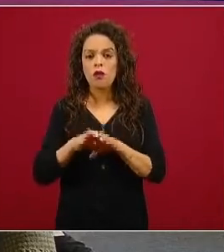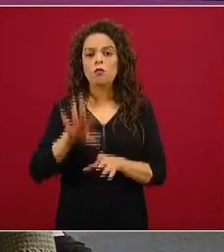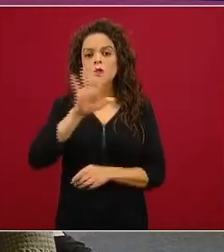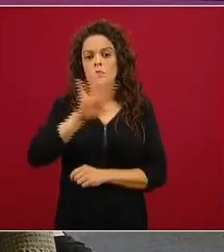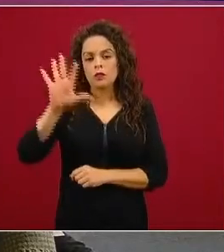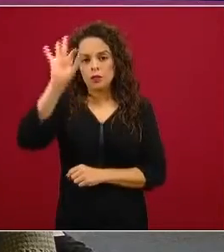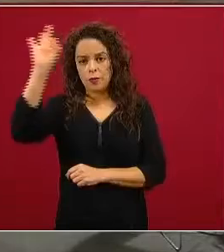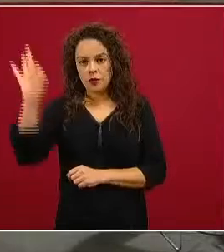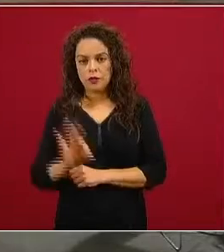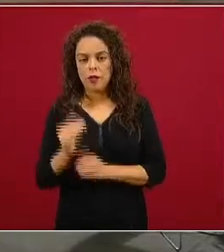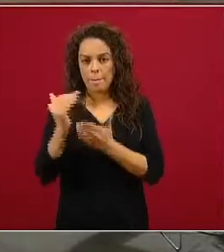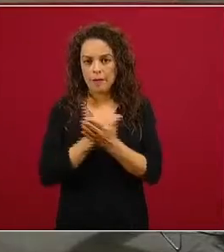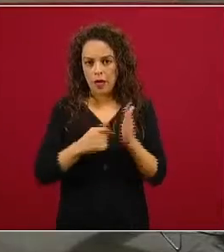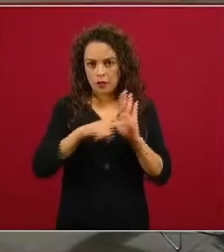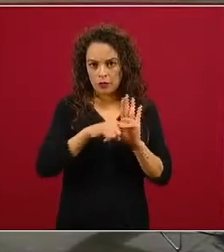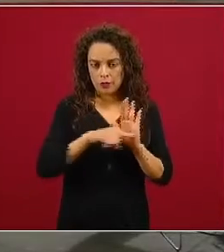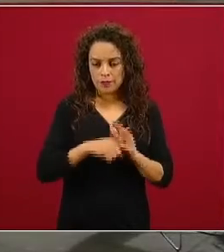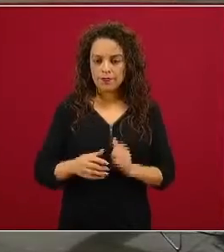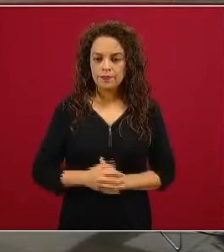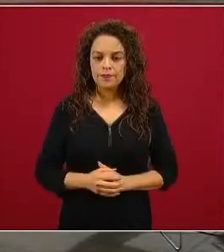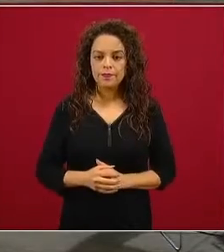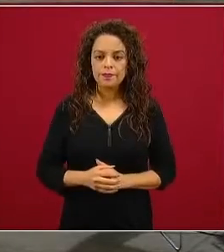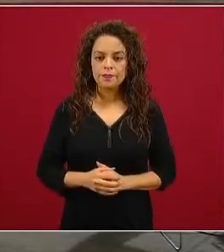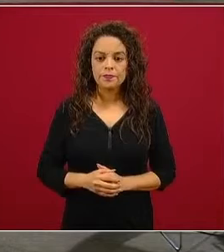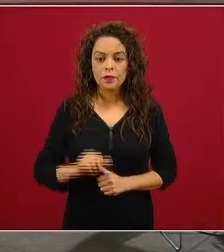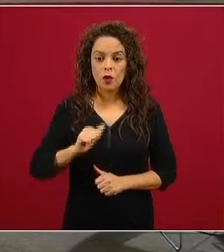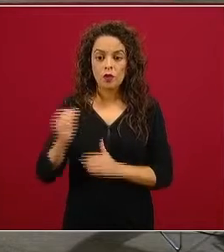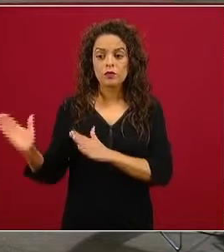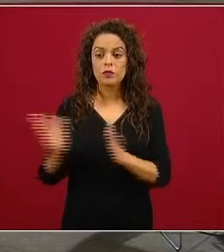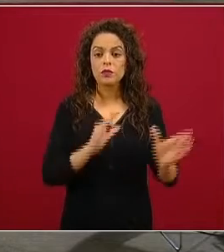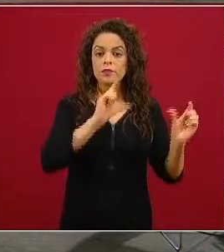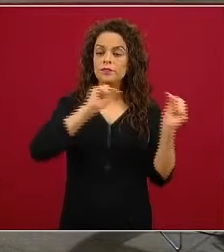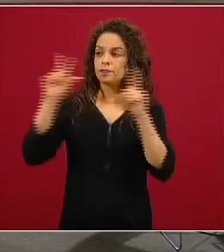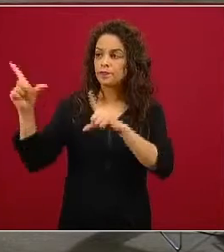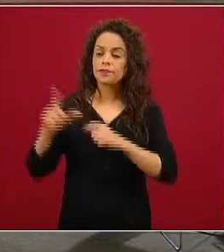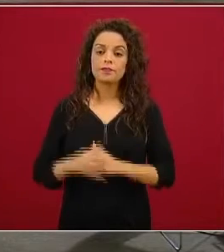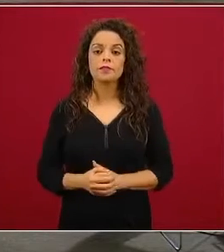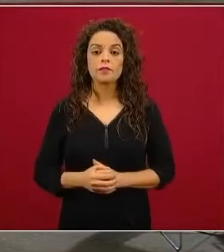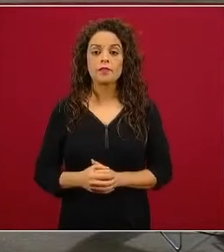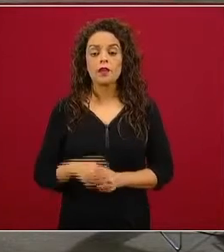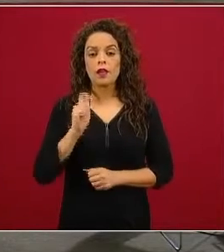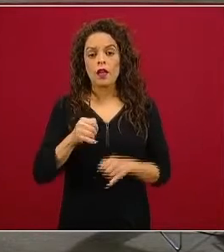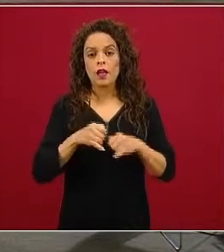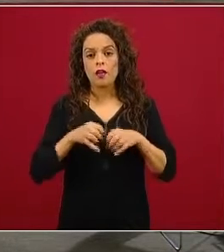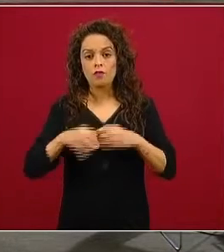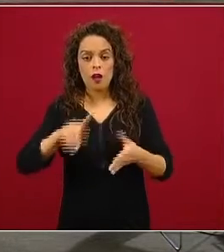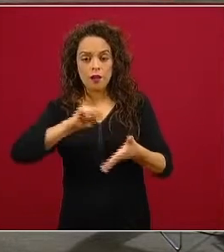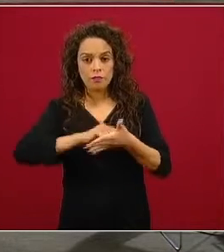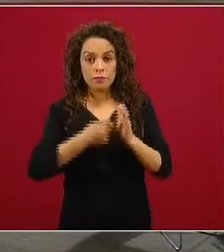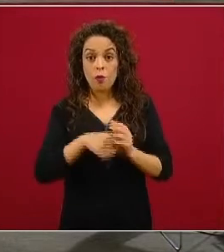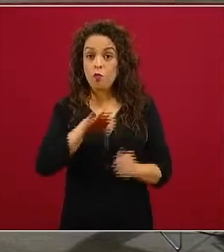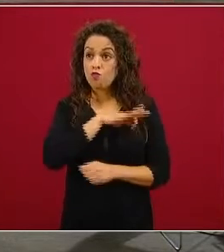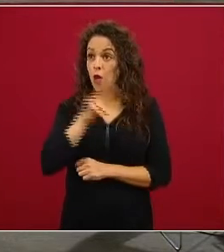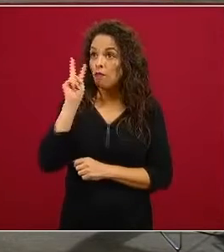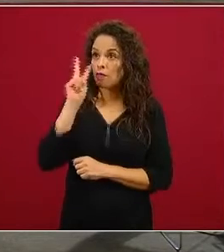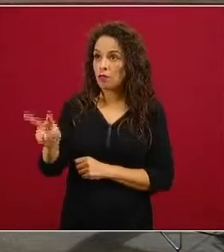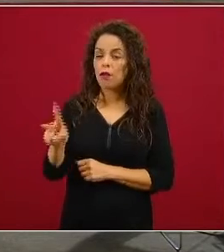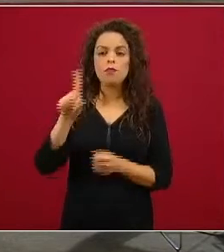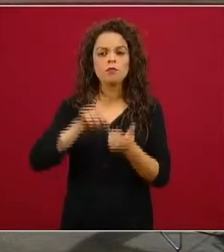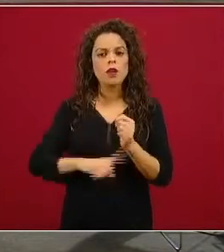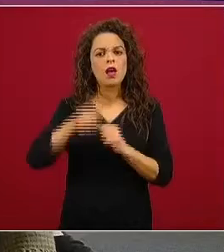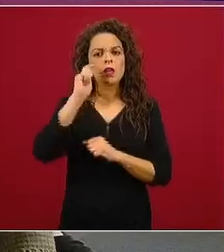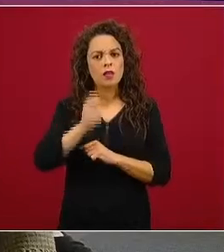ya tampoco tienen un problema de salud. La mortalidad sigue reduciéndose. Esta empezó a reducirse desde la semana